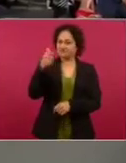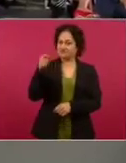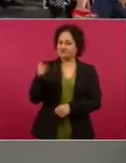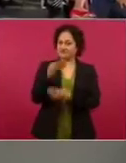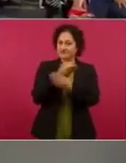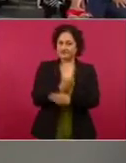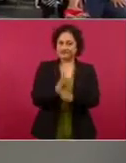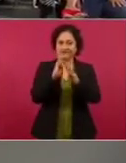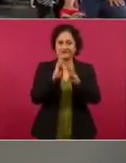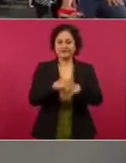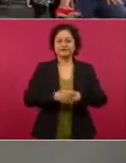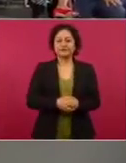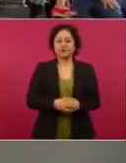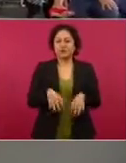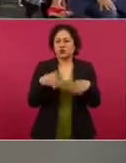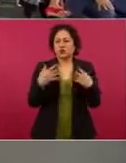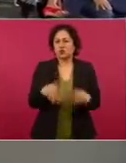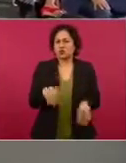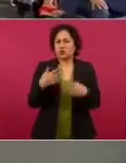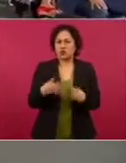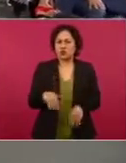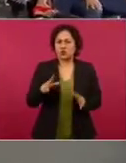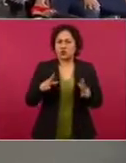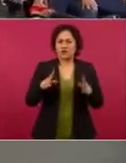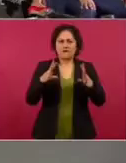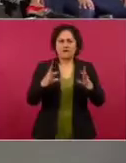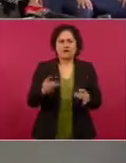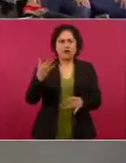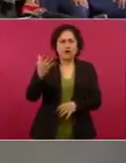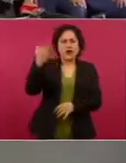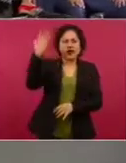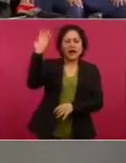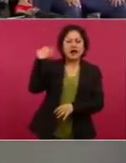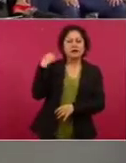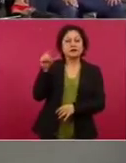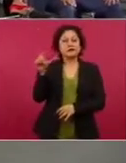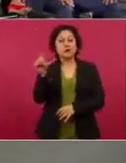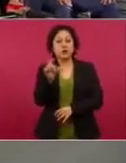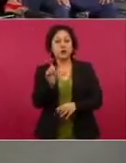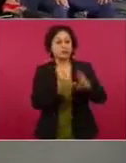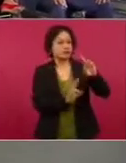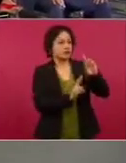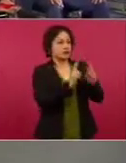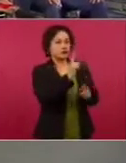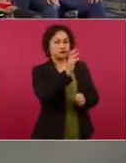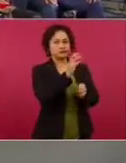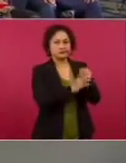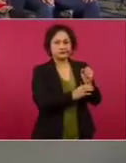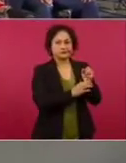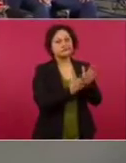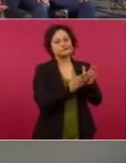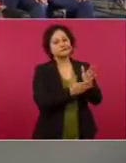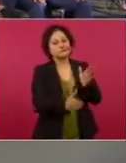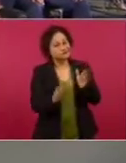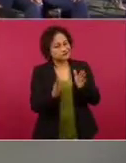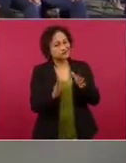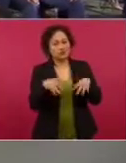muy importante en la historia de nuestro país. Era una época post-revolucionaria que existían muchas